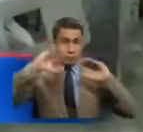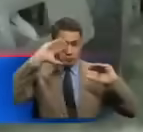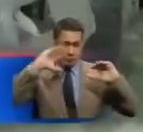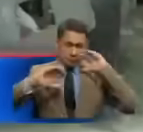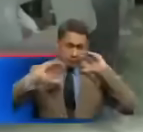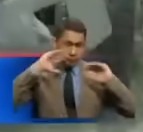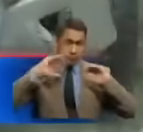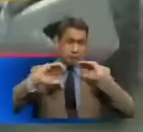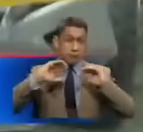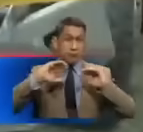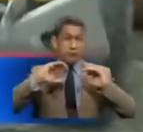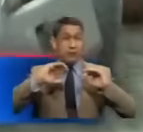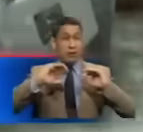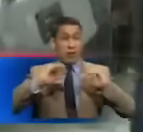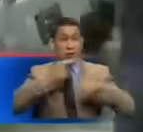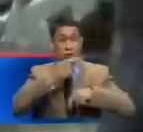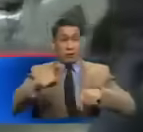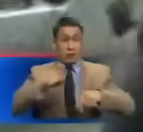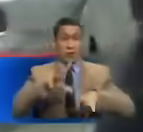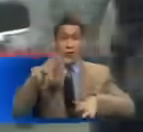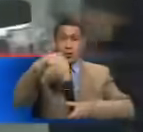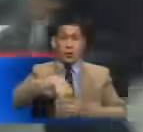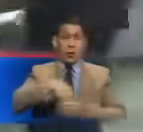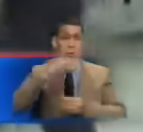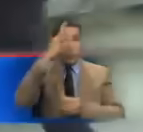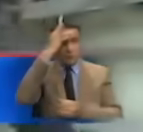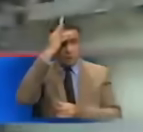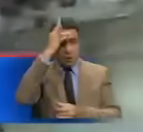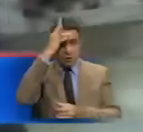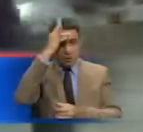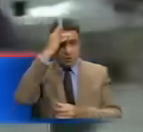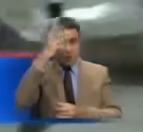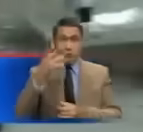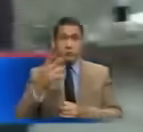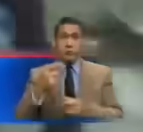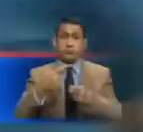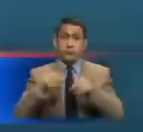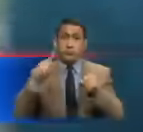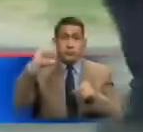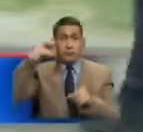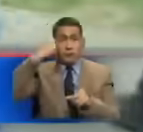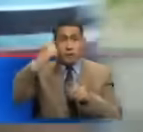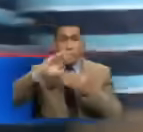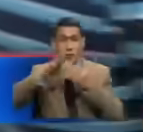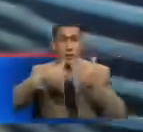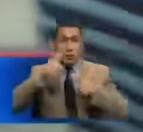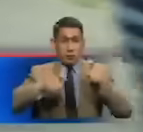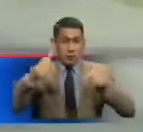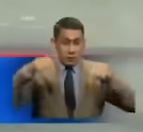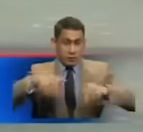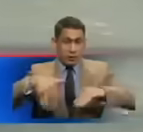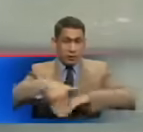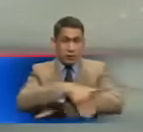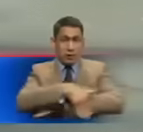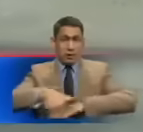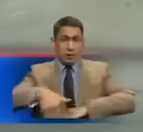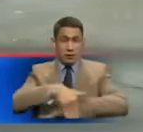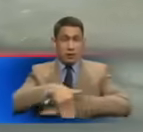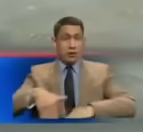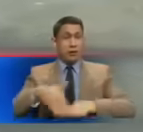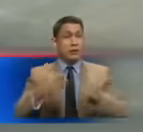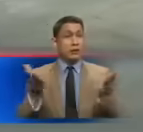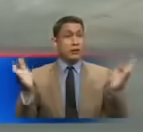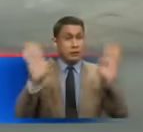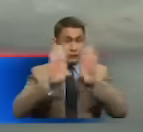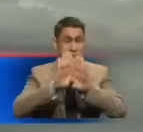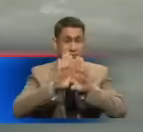diferentes casas de salud. Se está recabando más información. Le recordamos a la ciudadanía que la avenida Morán Valverde se encuentra cerrada desde la